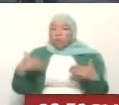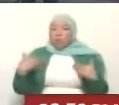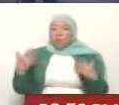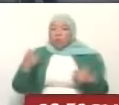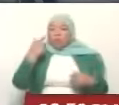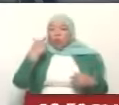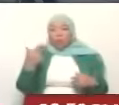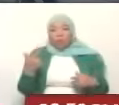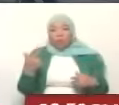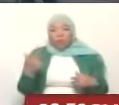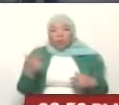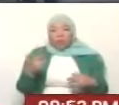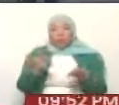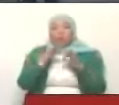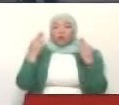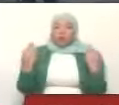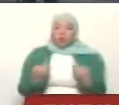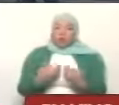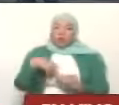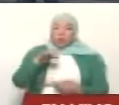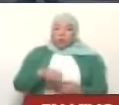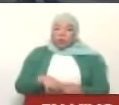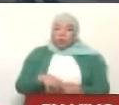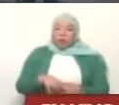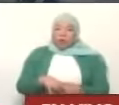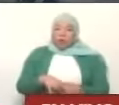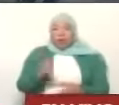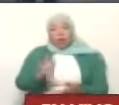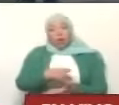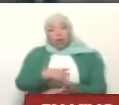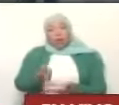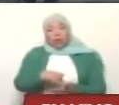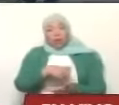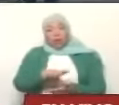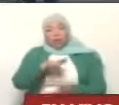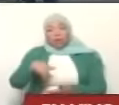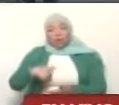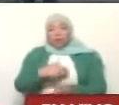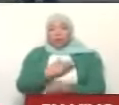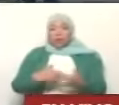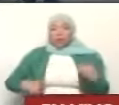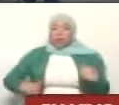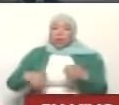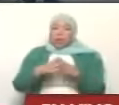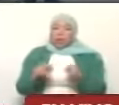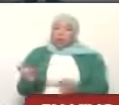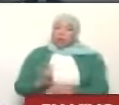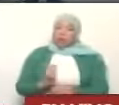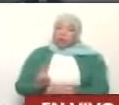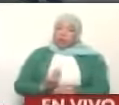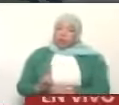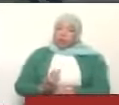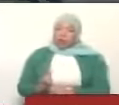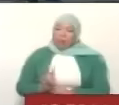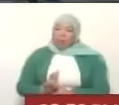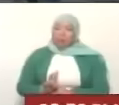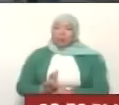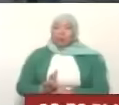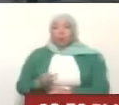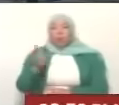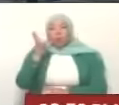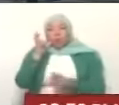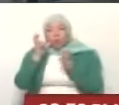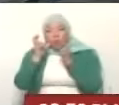de verlo en... ver a sus familiares en tarima cantándole una canción a usted, presidente, a toda Venezuela. Y bueno, hubo